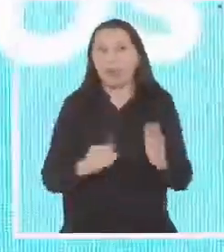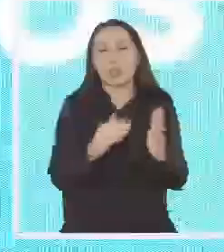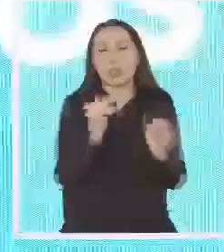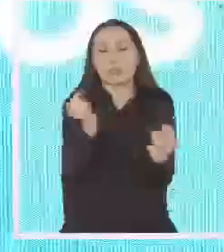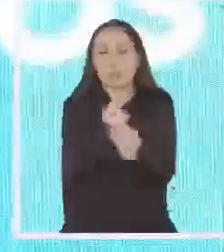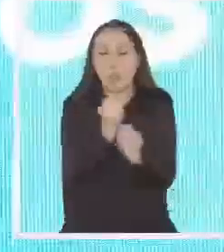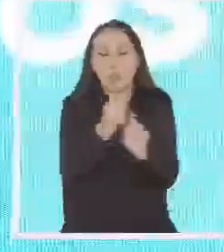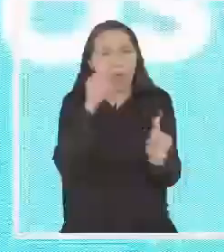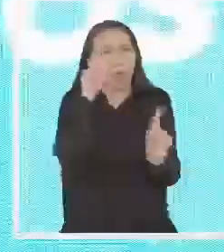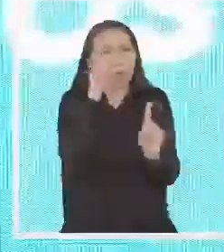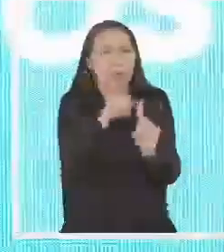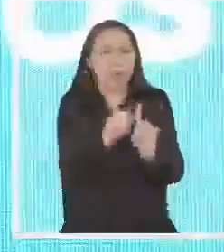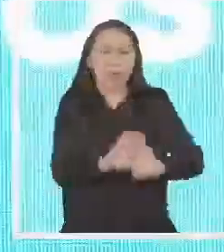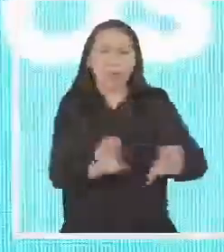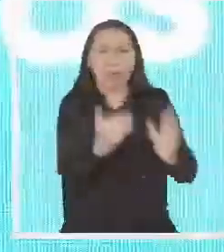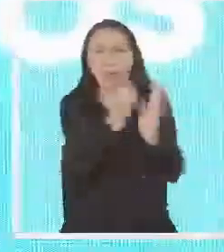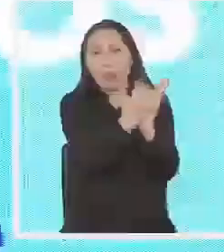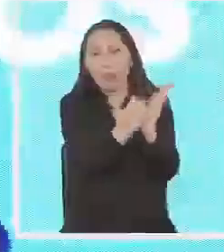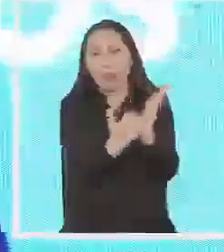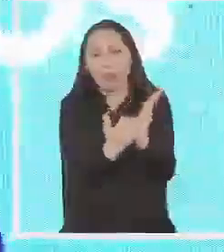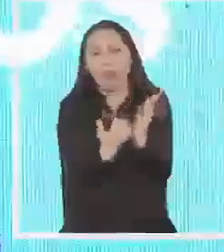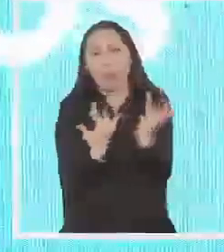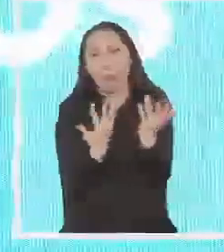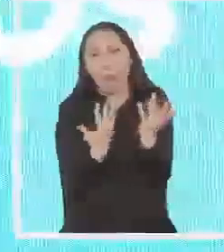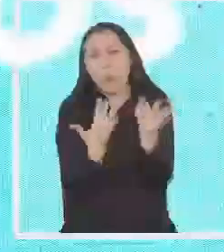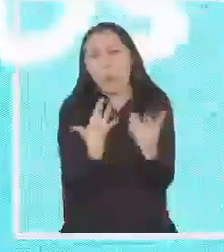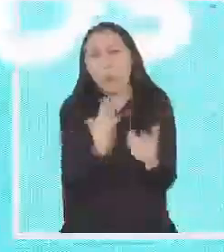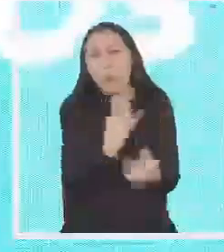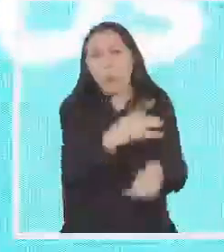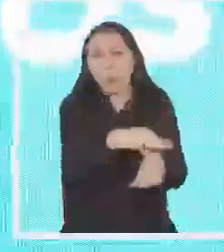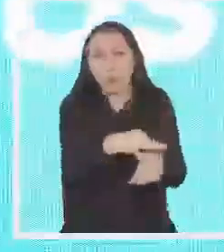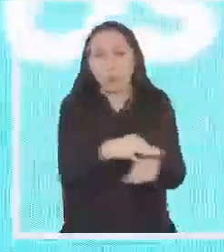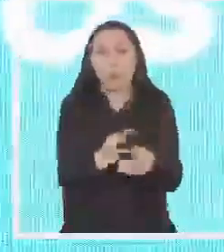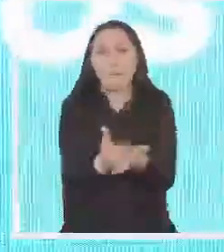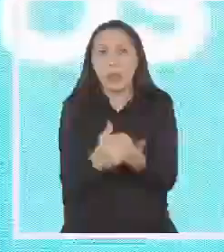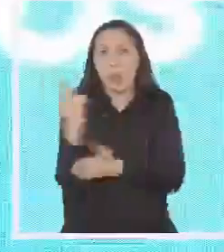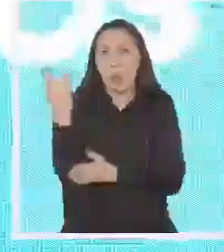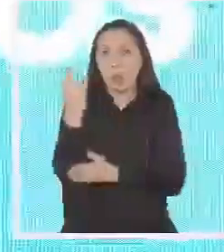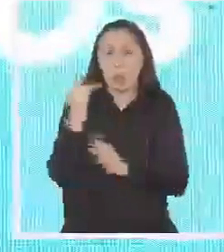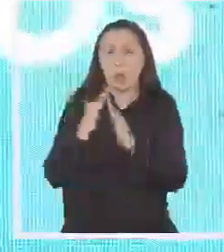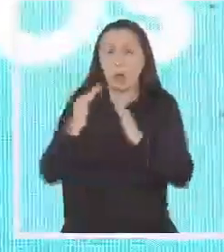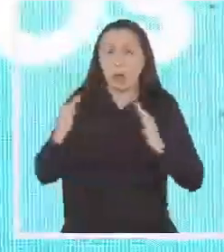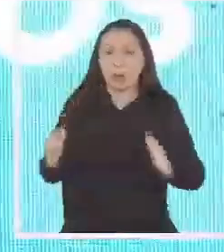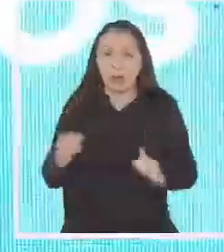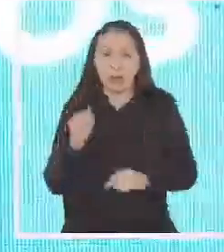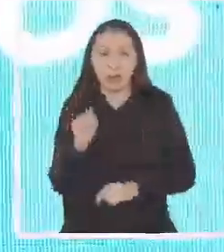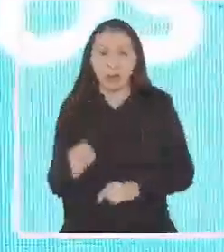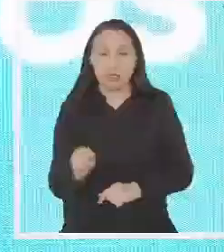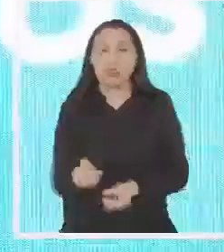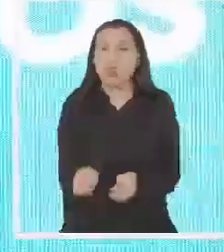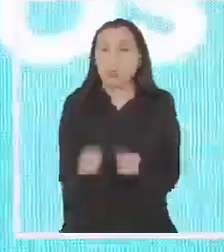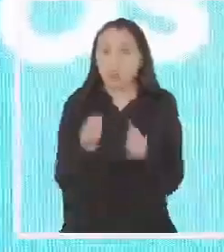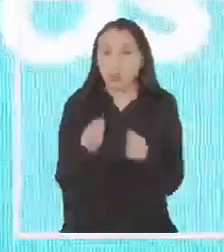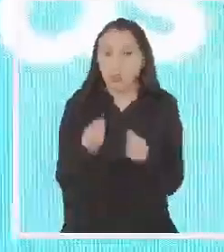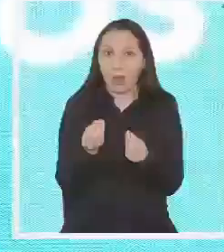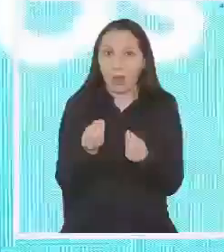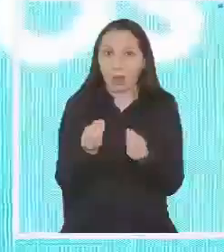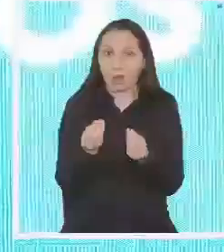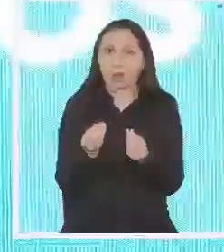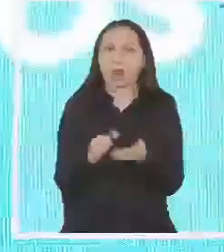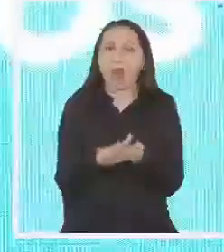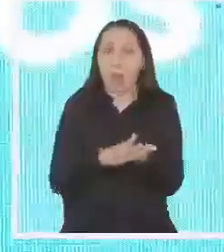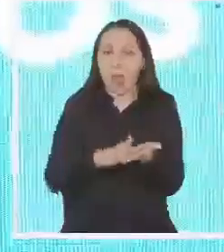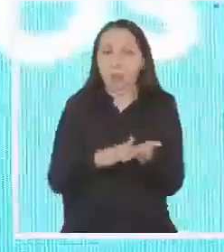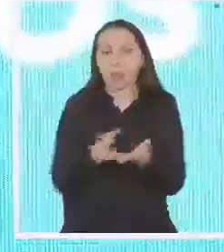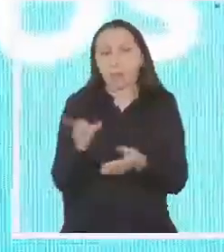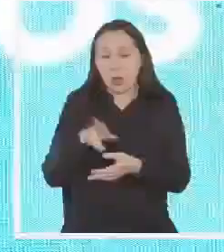el trabajar para poner fin a las listas de espera o el plan de emergencia habitacional, son muy buenos ejemplos,